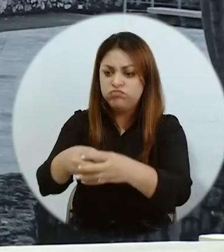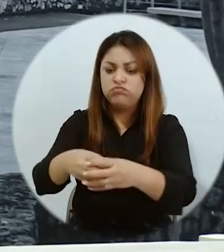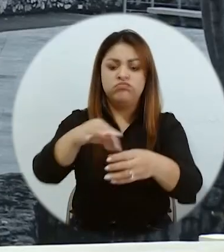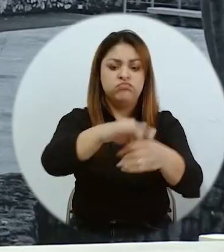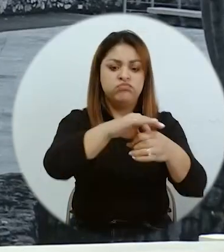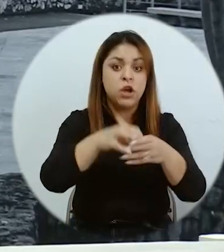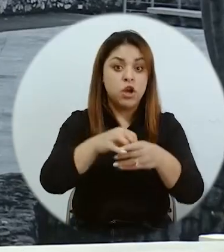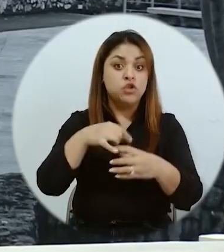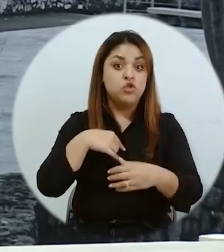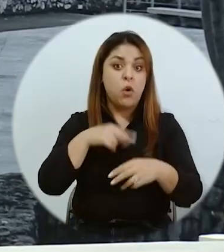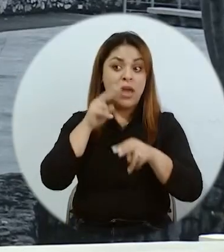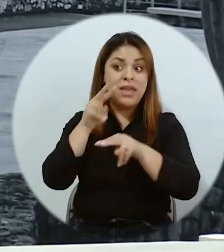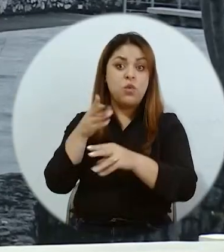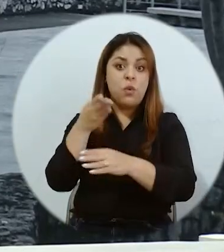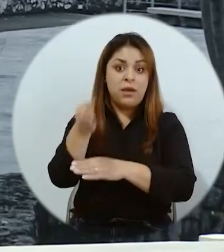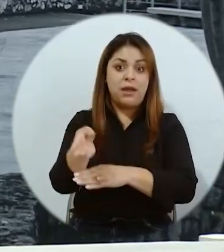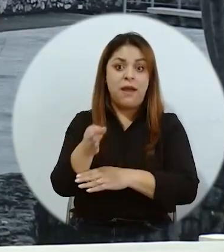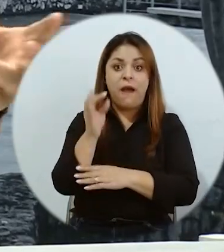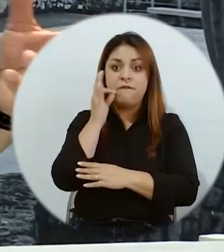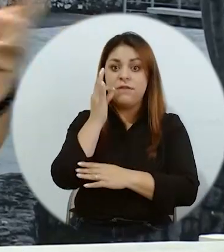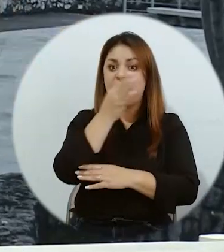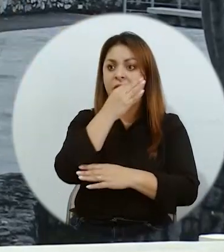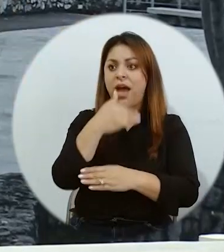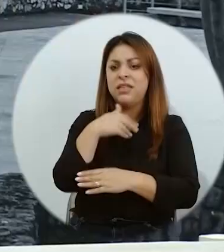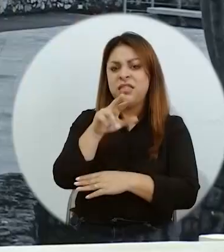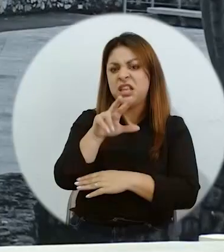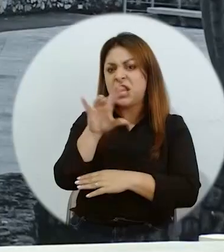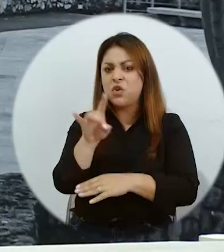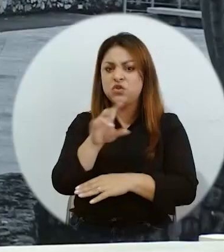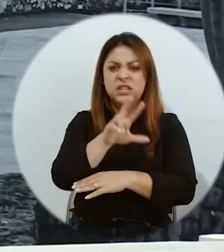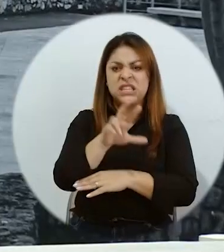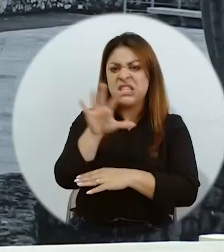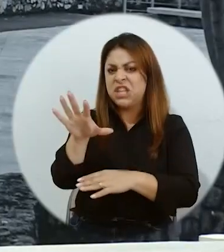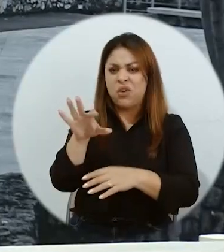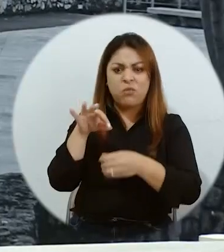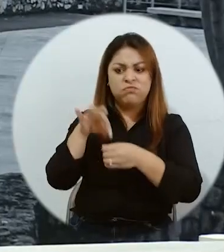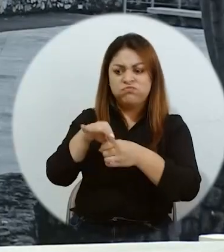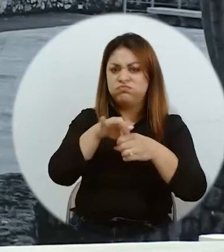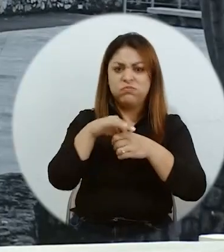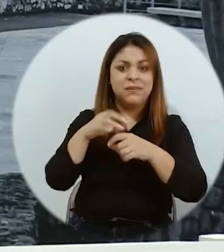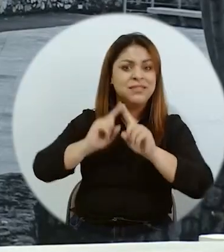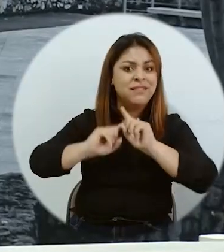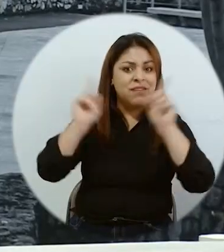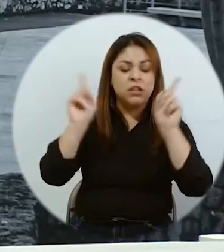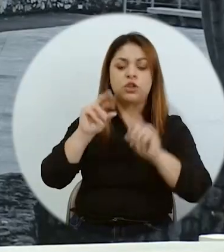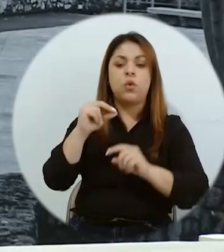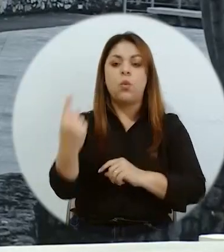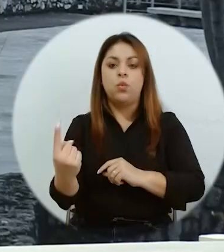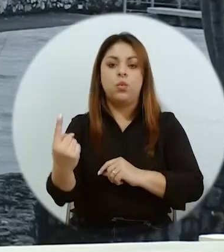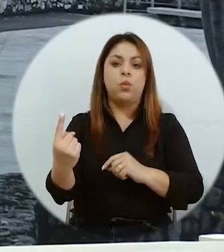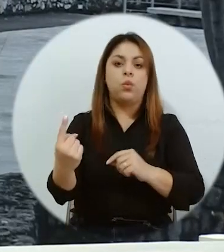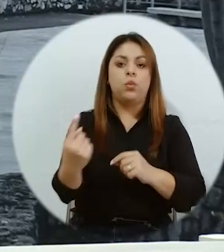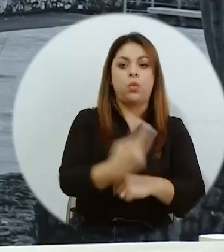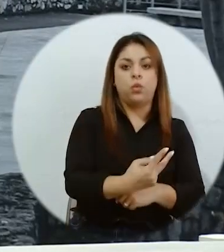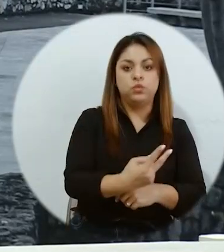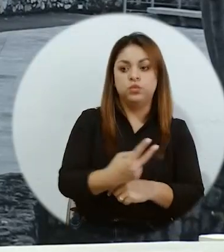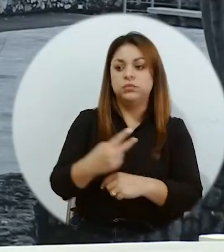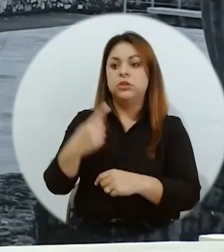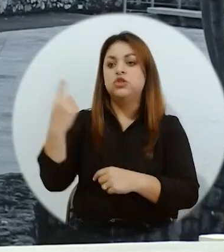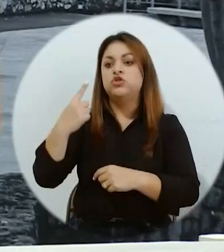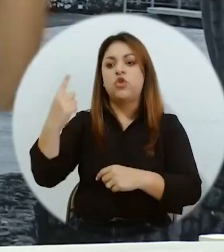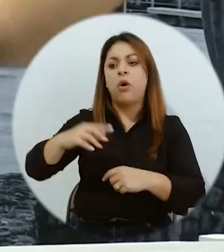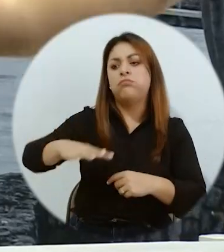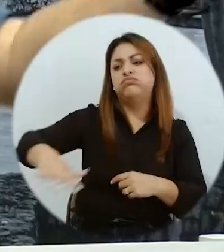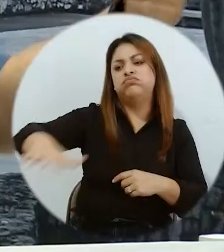hay 5. Yo he llegado a ver fincas con 38, 40 cultivos diferentes, fincas agroecológicas, ¿verdad? No 1 o 2, como encuentras